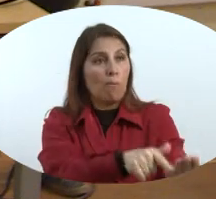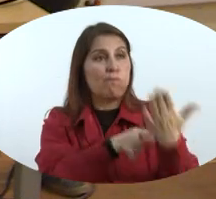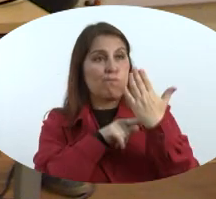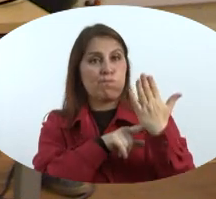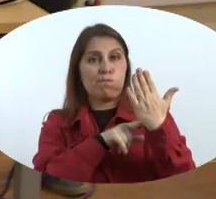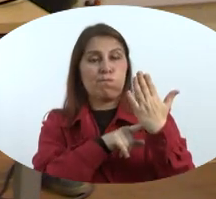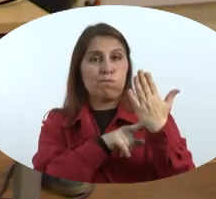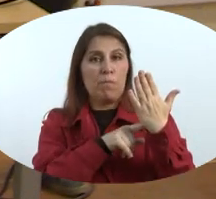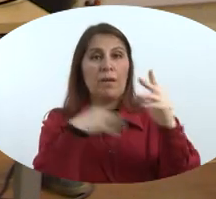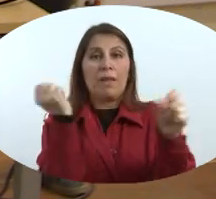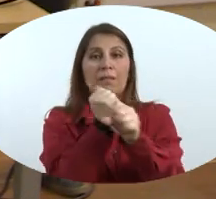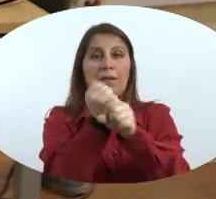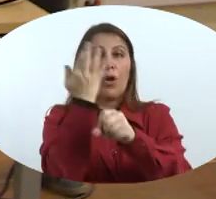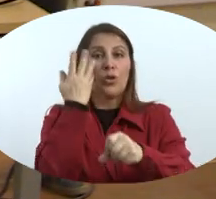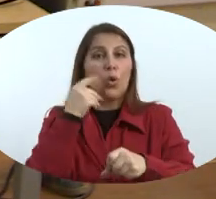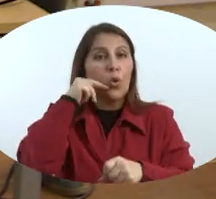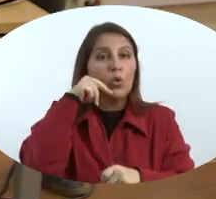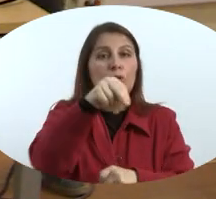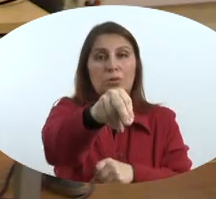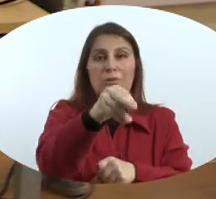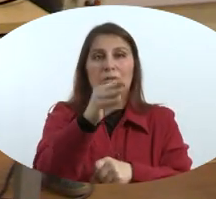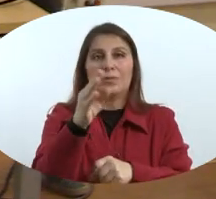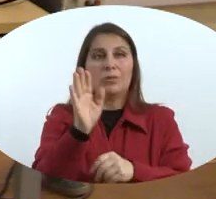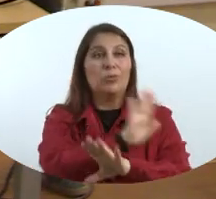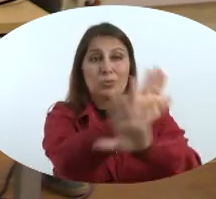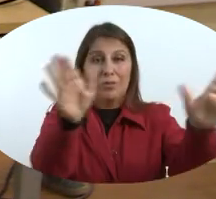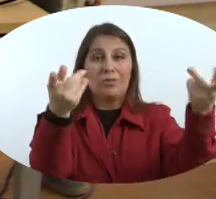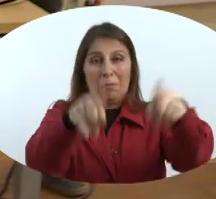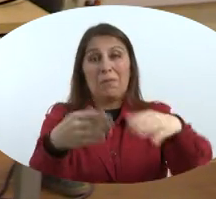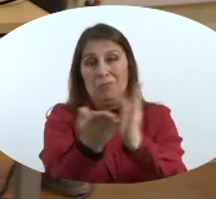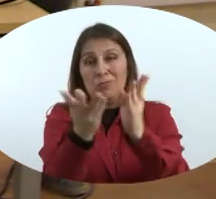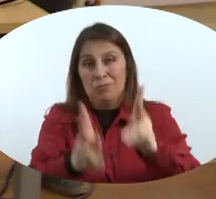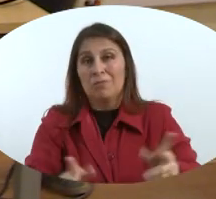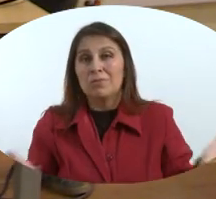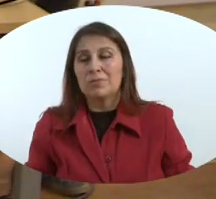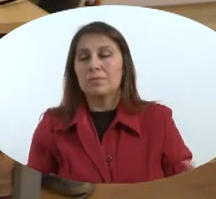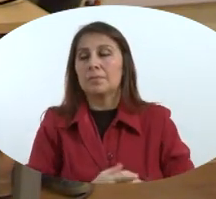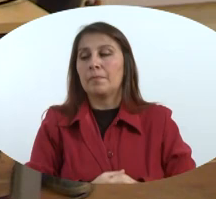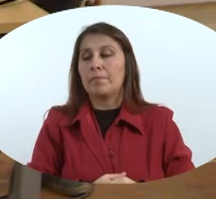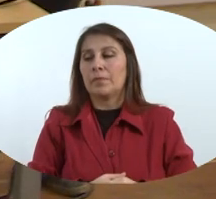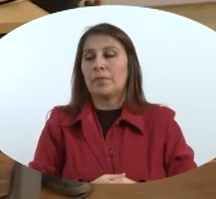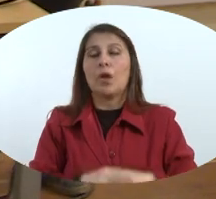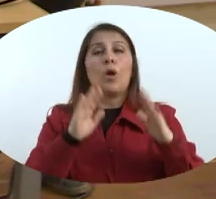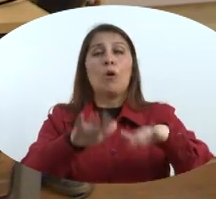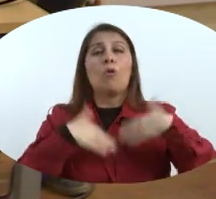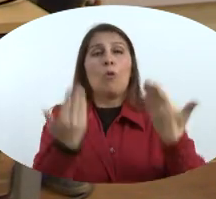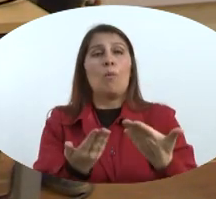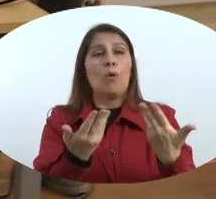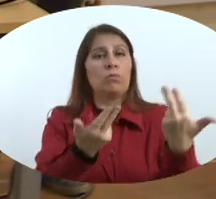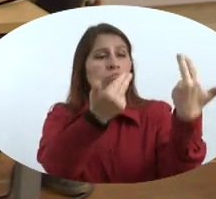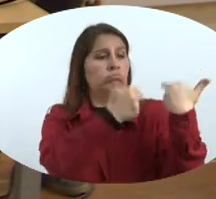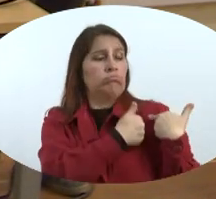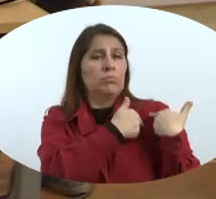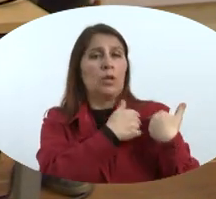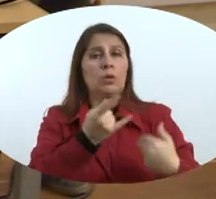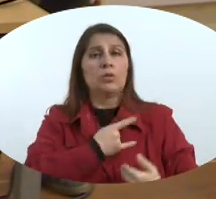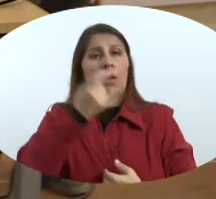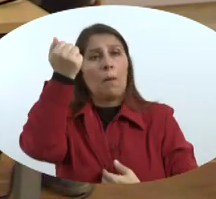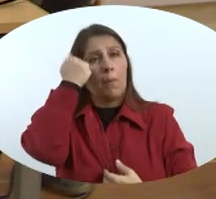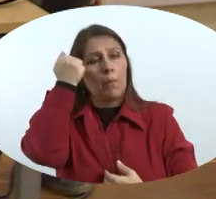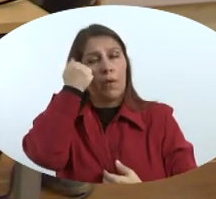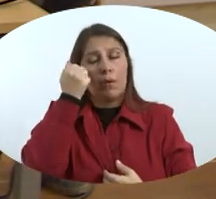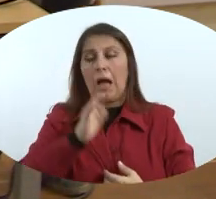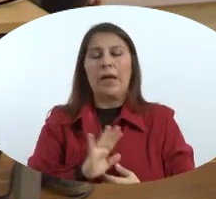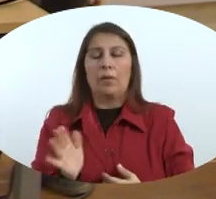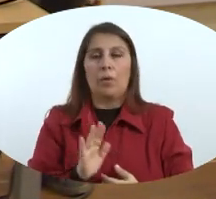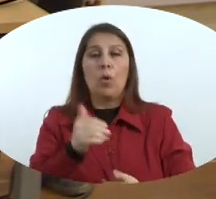como estudiantes puedes ponerla y otra vez por favor como es el papel de la apn en las actuales